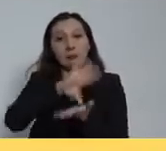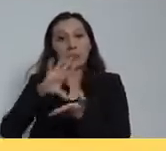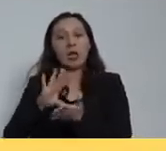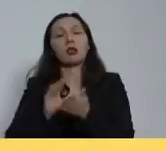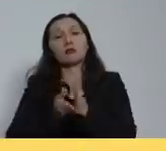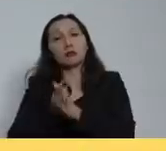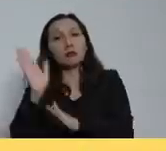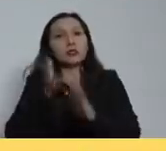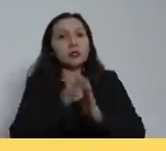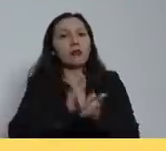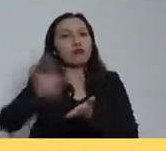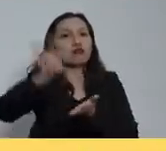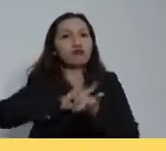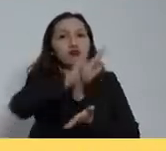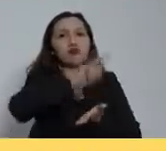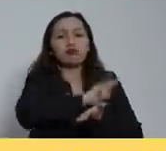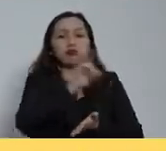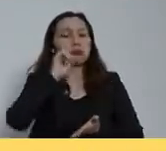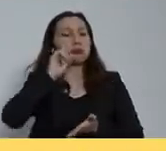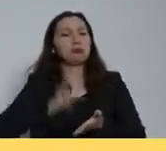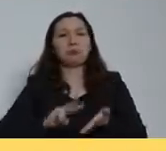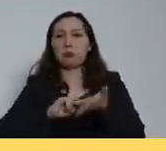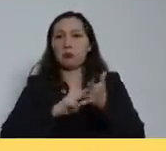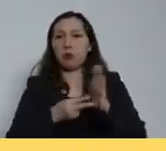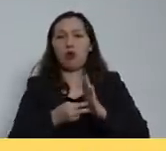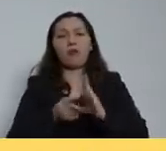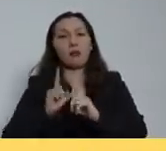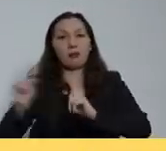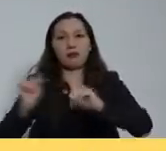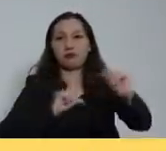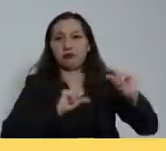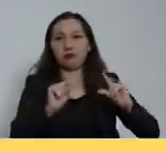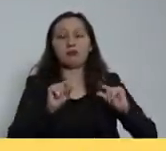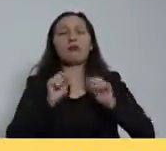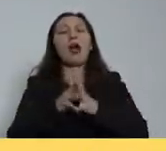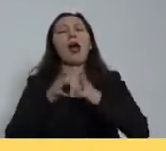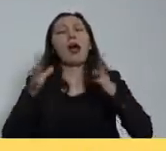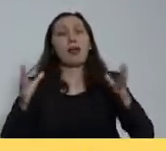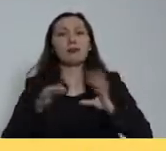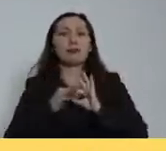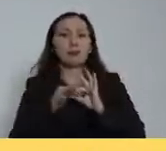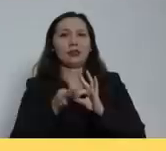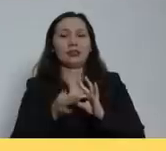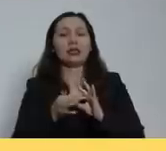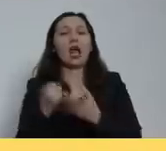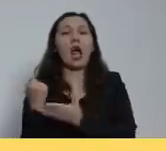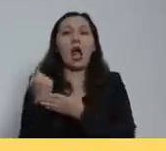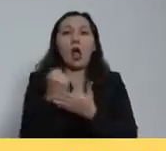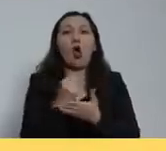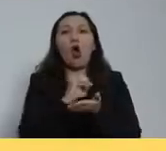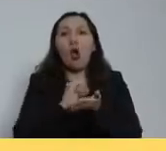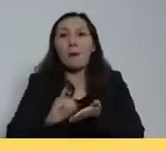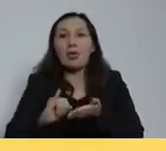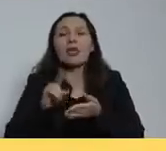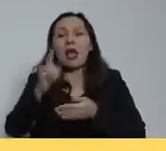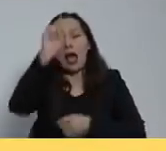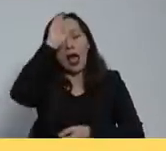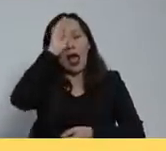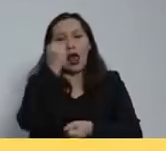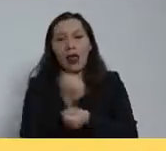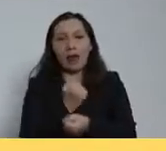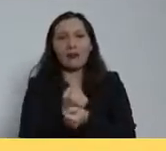pudo llevar sin ningún problema, gracias a la enorme colaboración de ONEMI, de